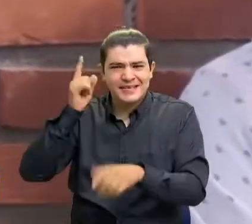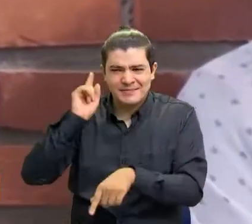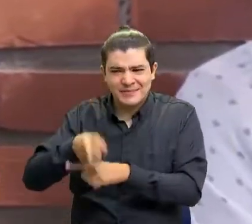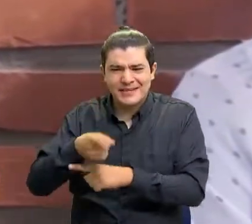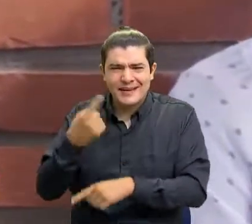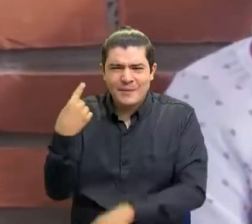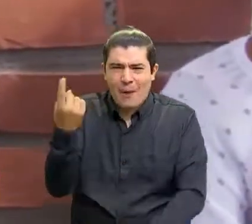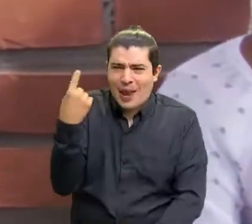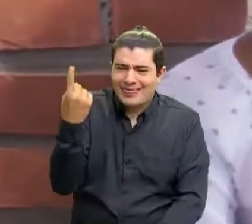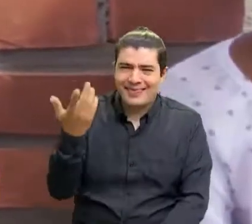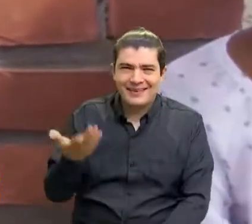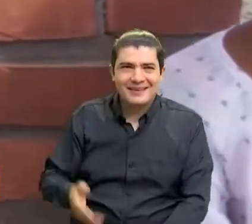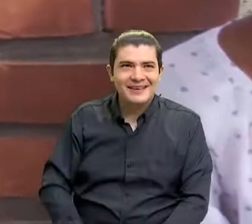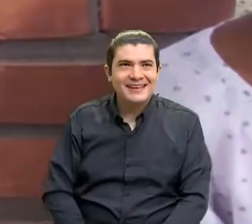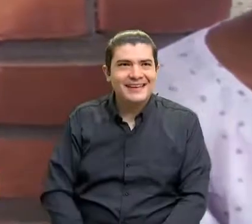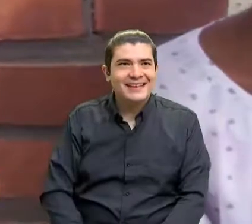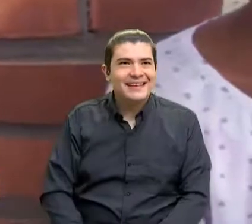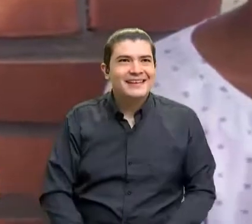hoy